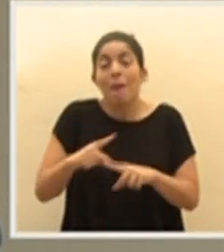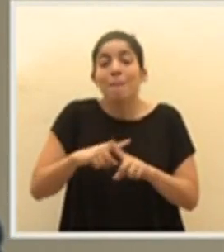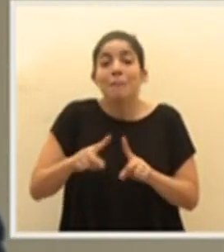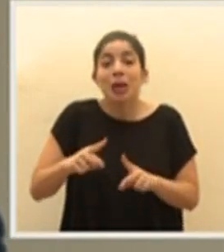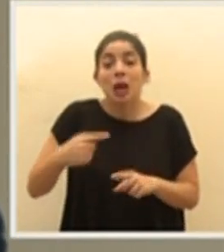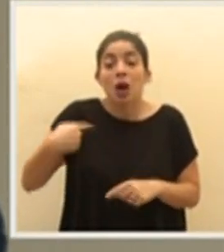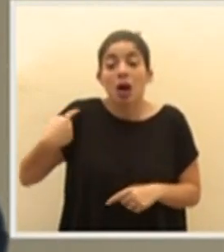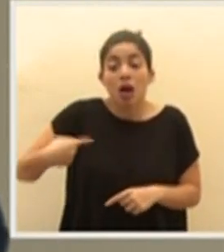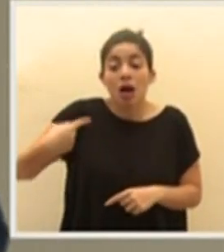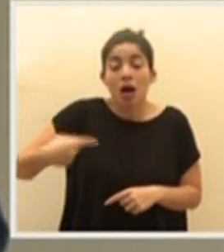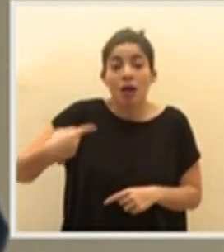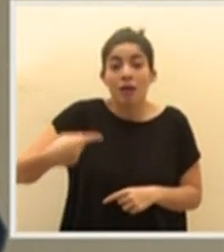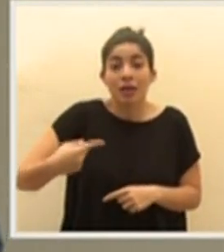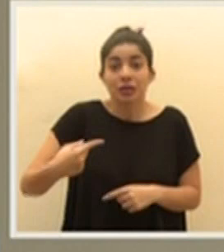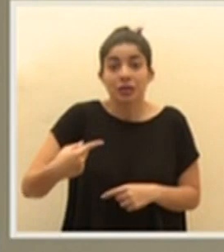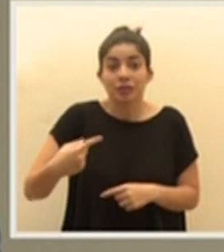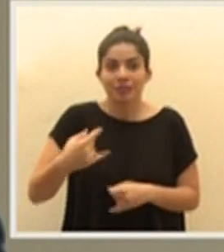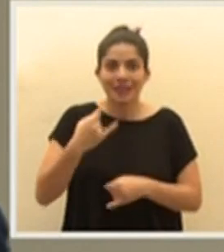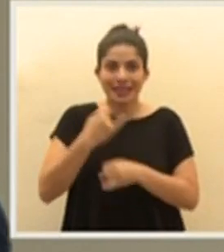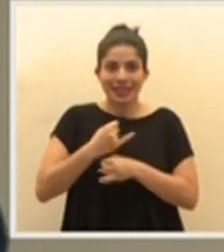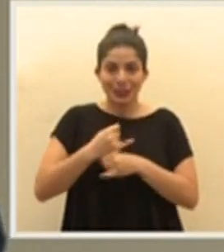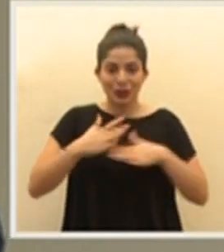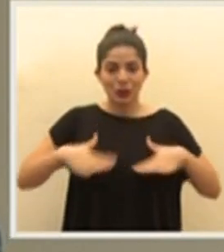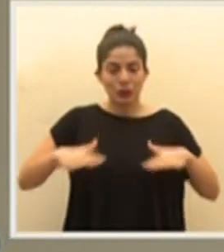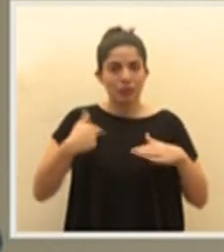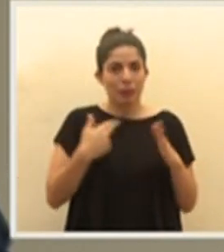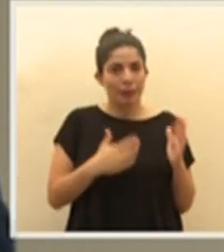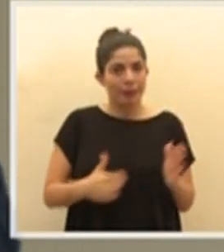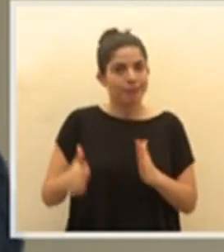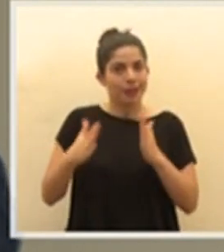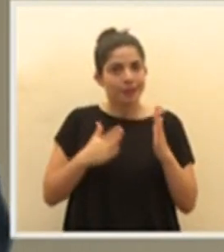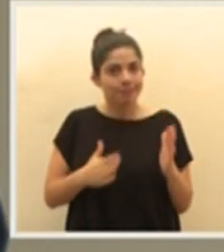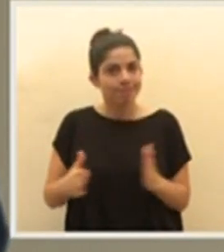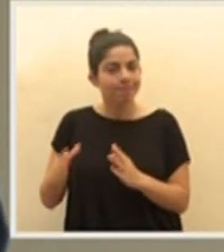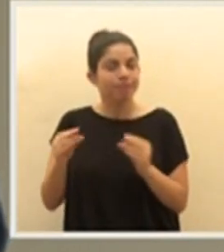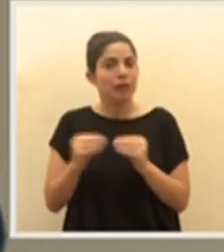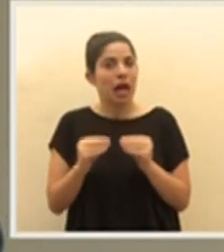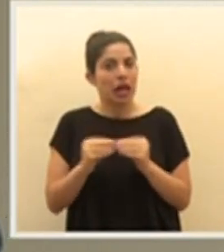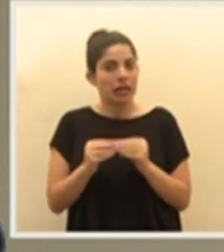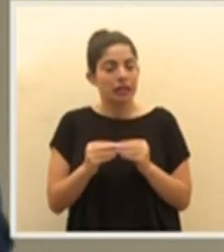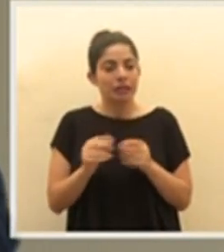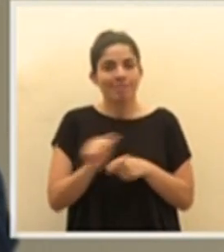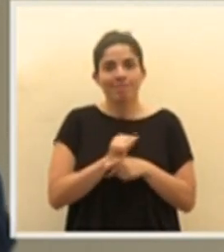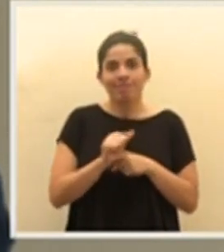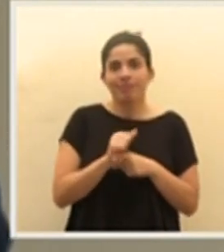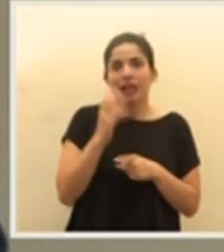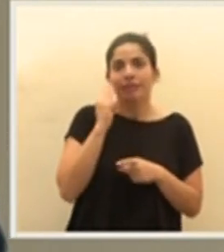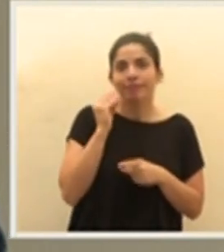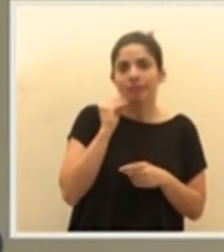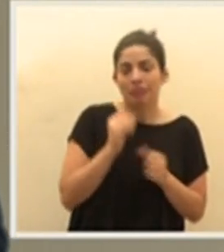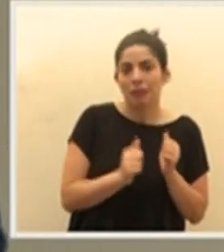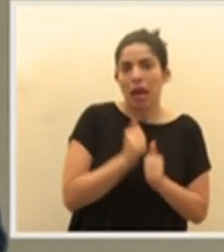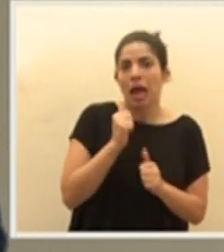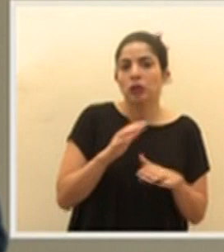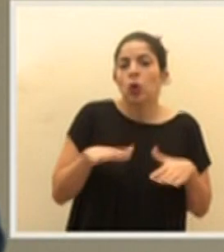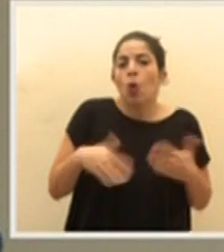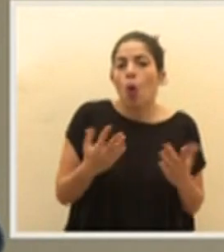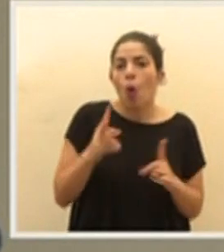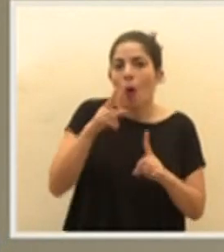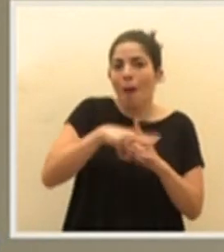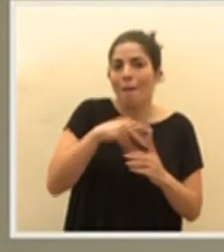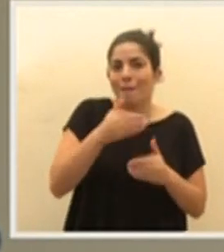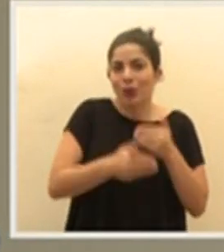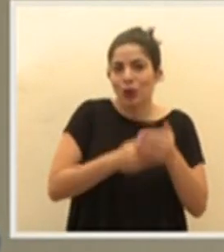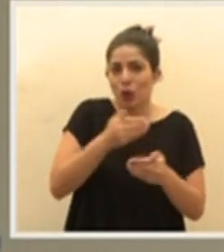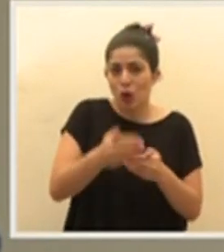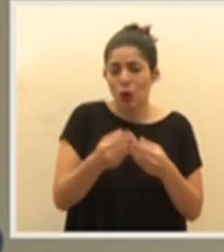vez como institución nos preparamos más, tenemos más práctica en la ejecución de los protocolos, hay